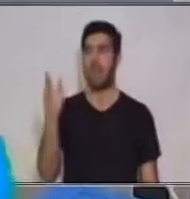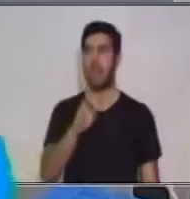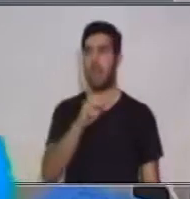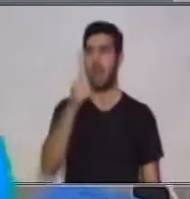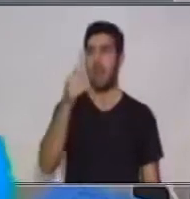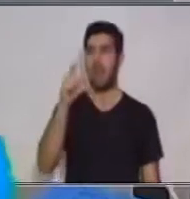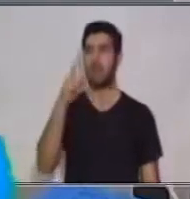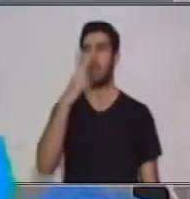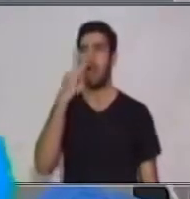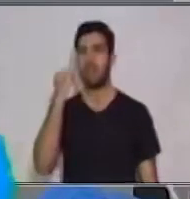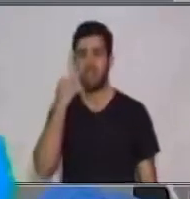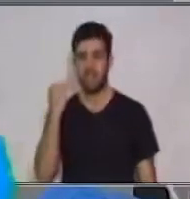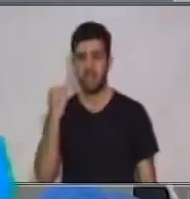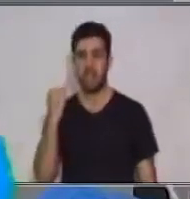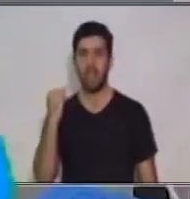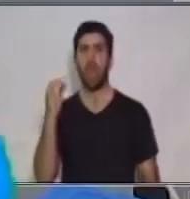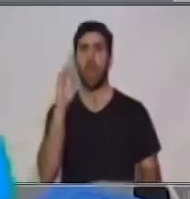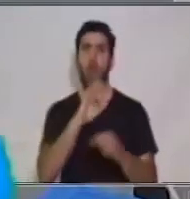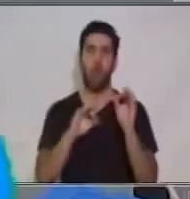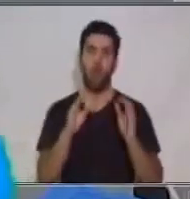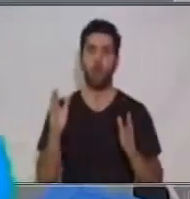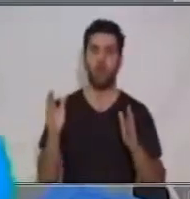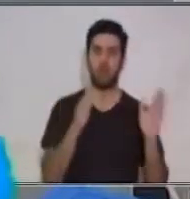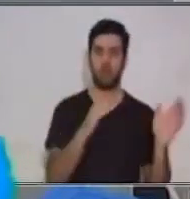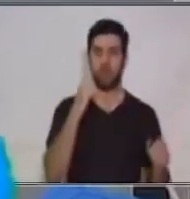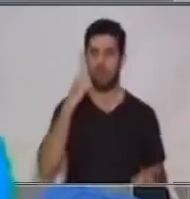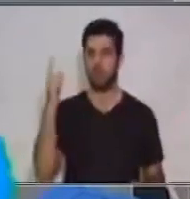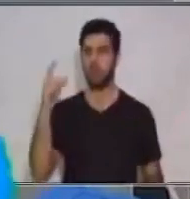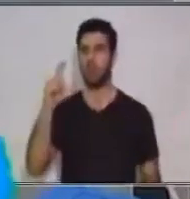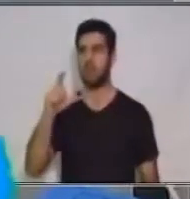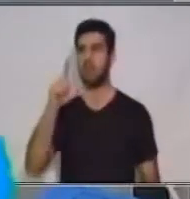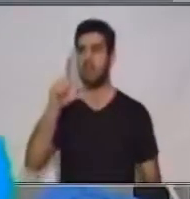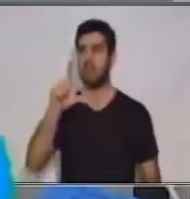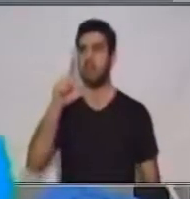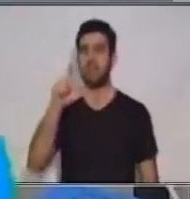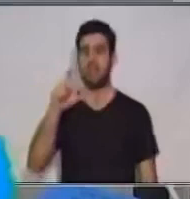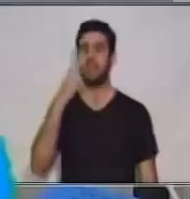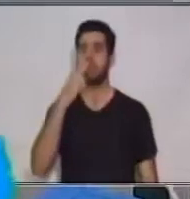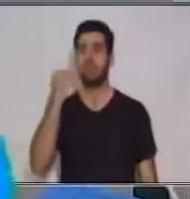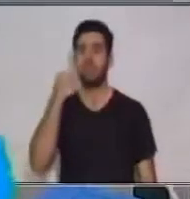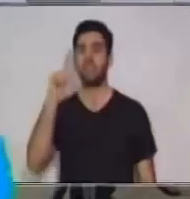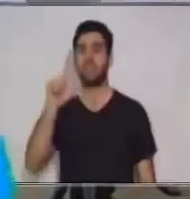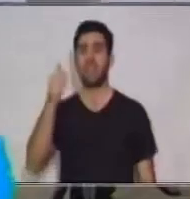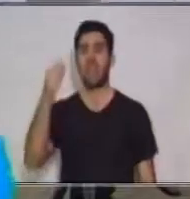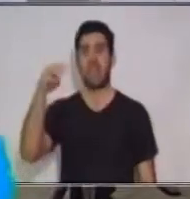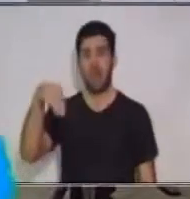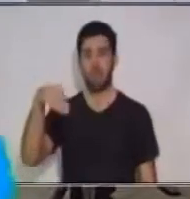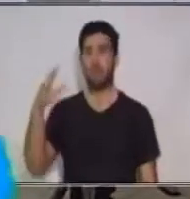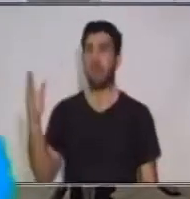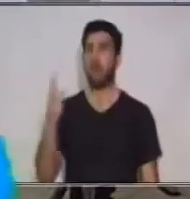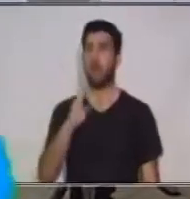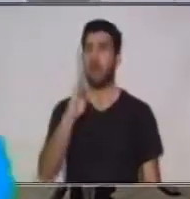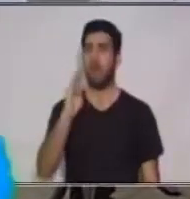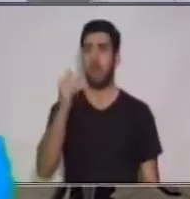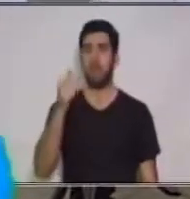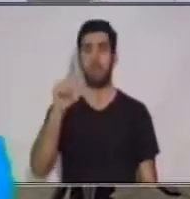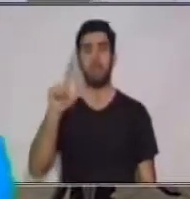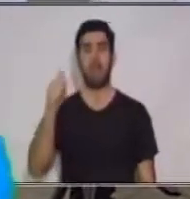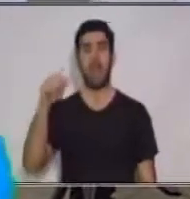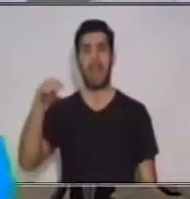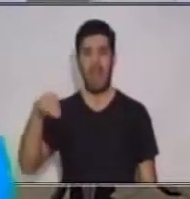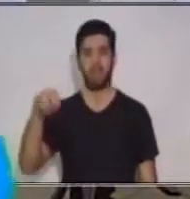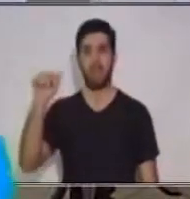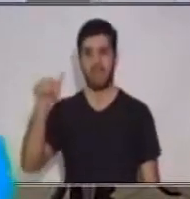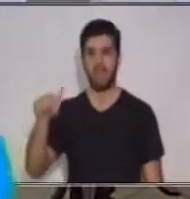el Chilambalam, que es otro tipo de género de texto de literatura precolombina